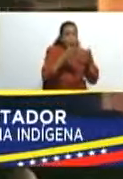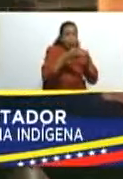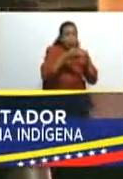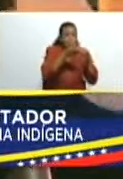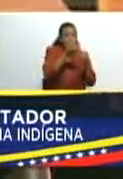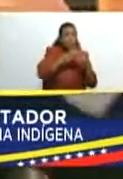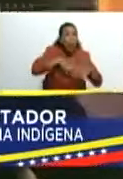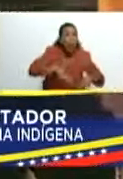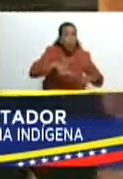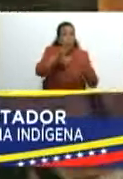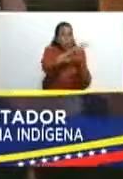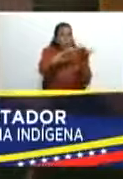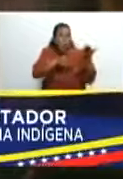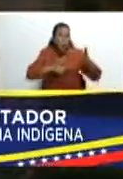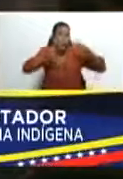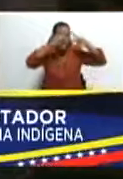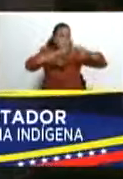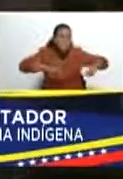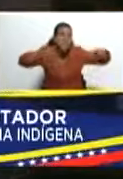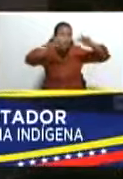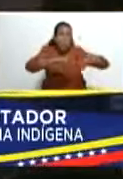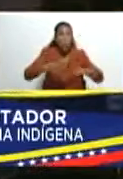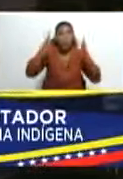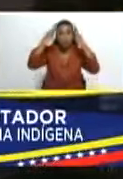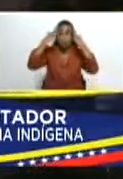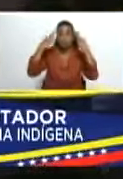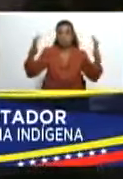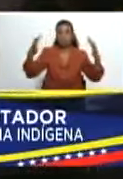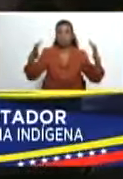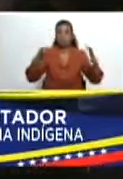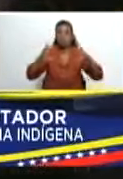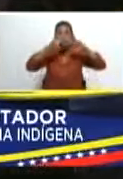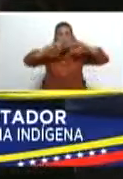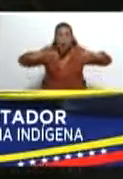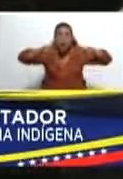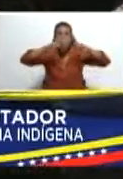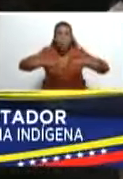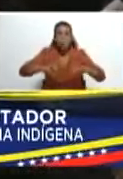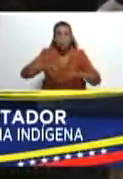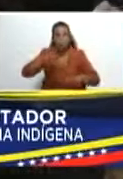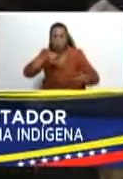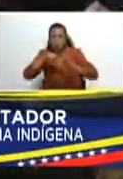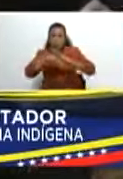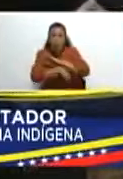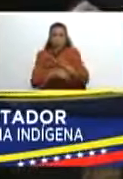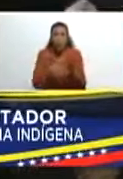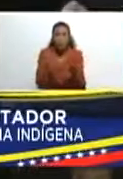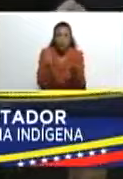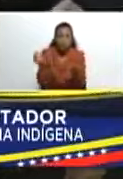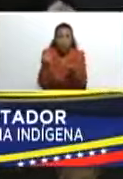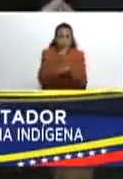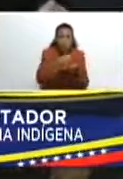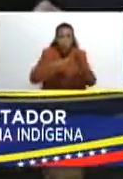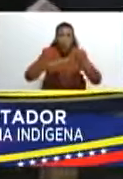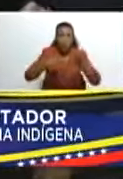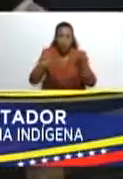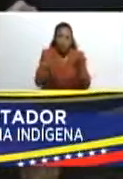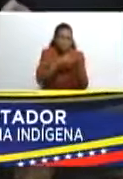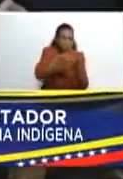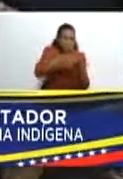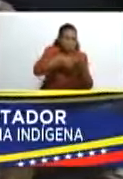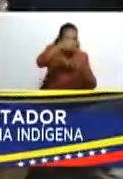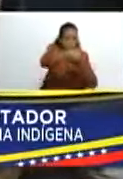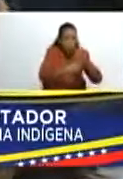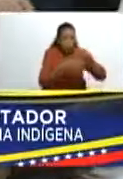de historiadores, investigadores, antropólogos, militantes del pensamiento y la acción decolonial para